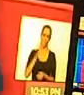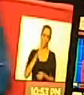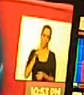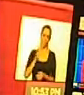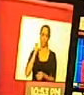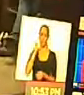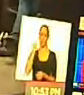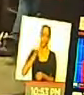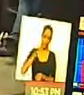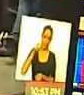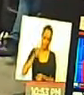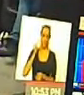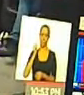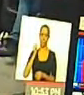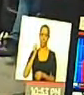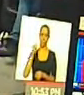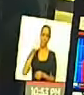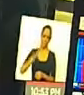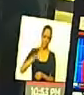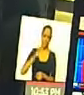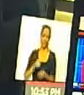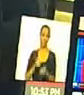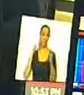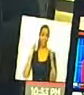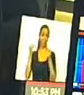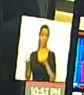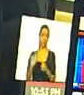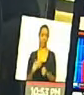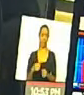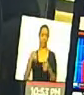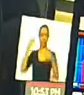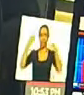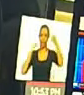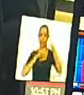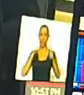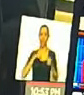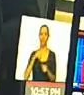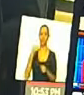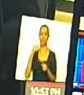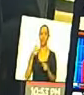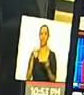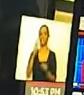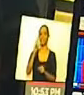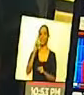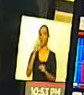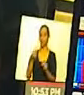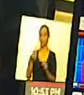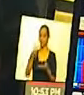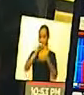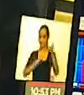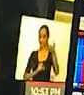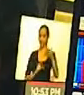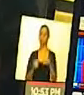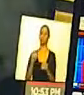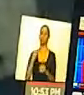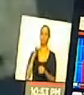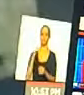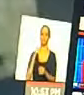Si tienes la foto, mándela. Vamos al otro video. Chávez es nuestro en ZK, está de segunda la etiqueta y ya regresamos con más de Zurda Conducta.